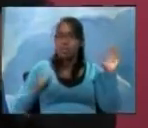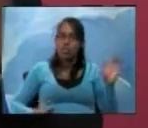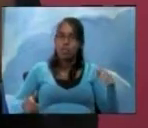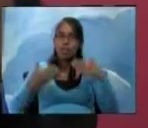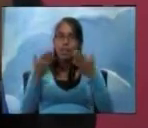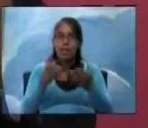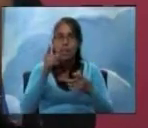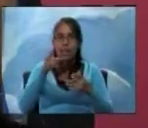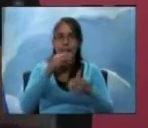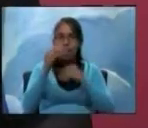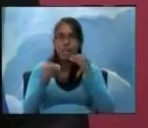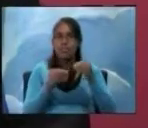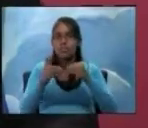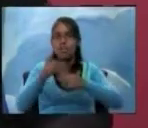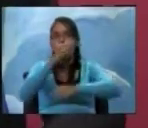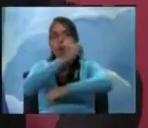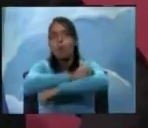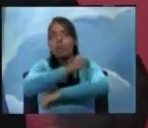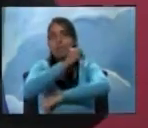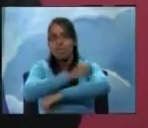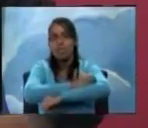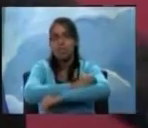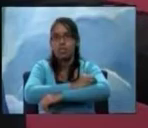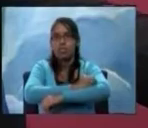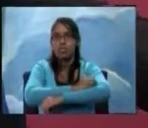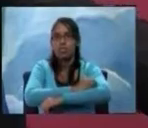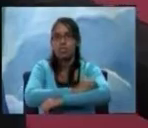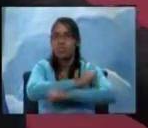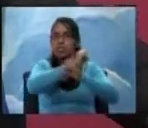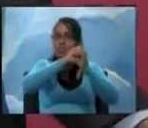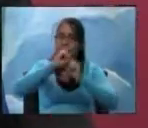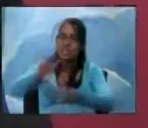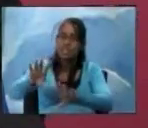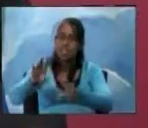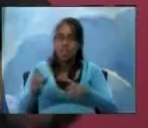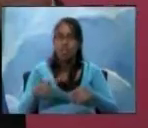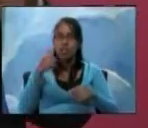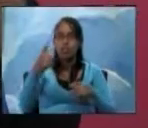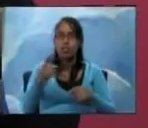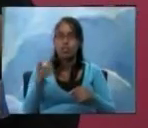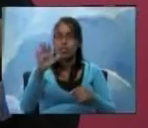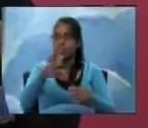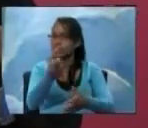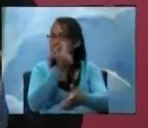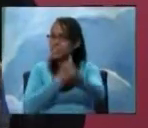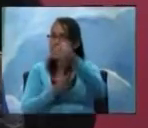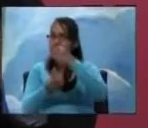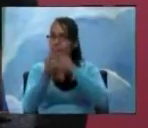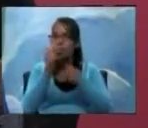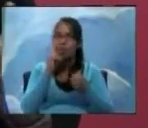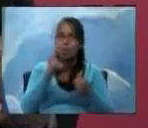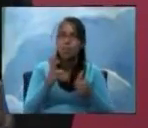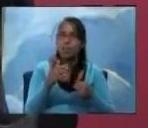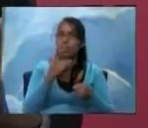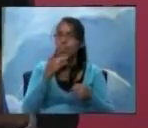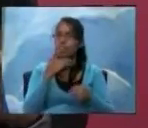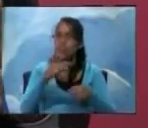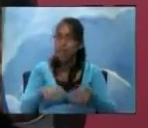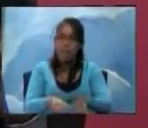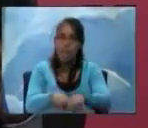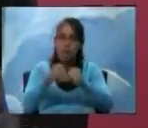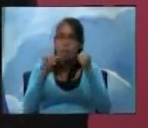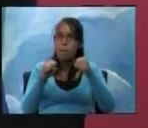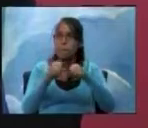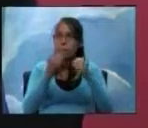él hace obediencia, tira las redes y cuando las está sacando, ve que casi se le están